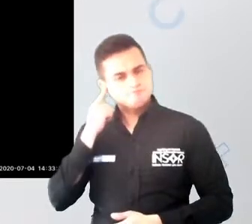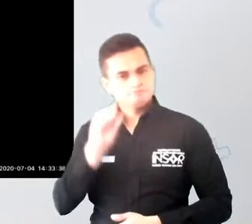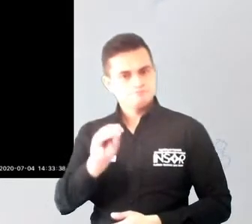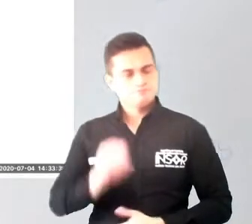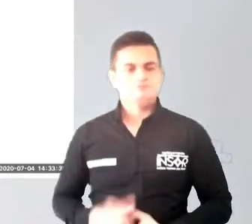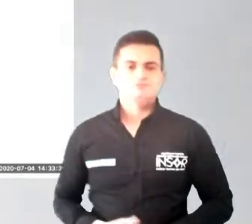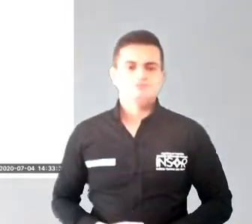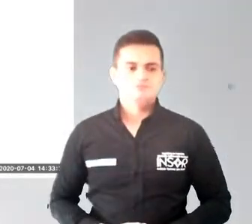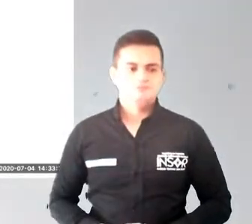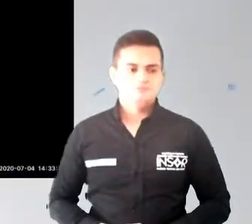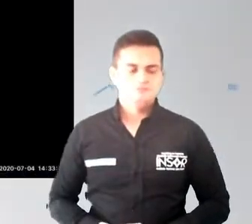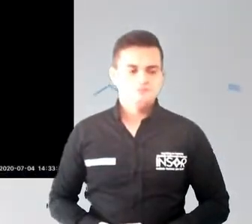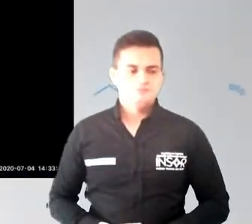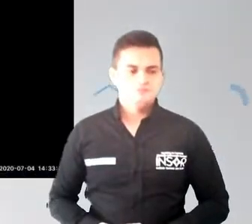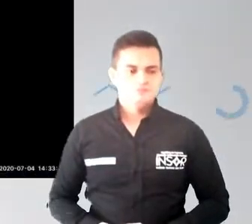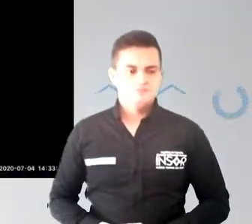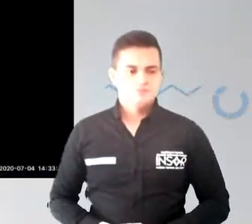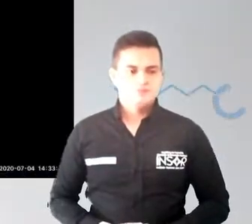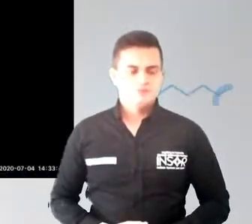The presentation.